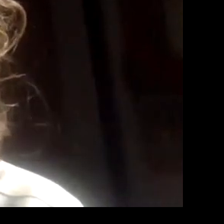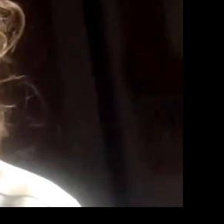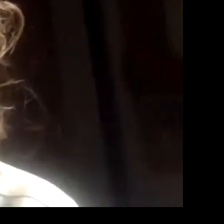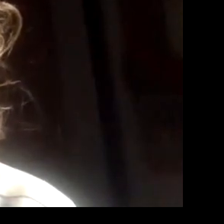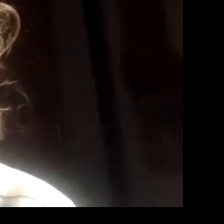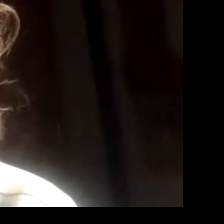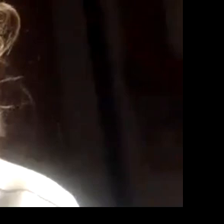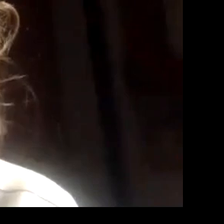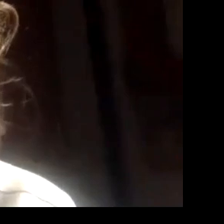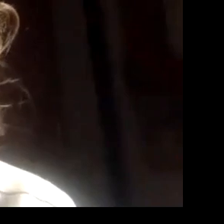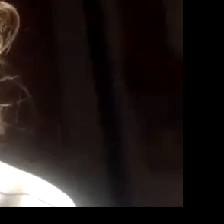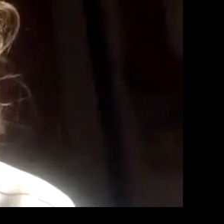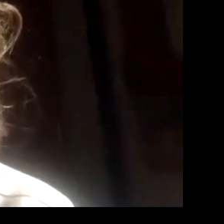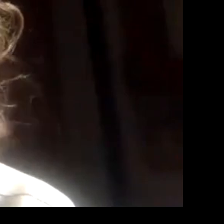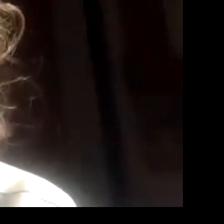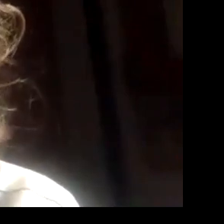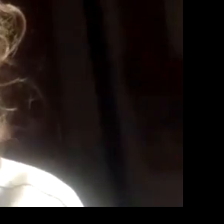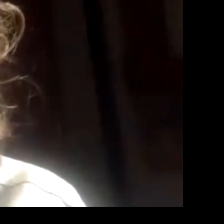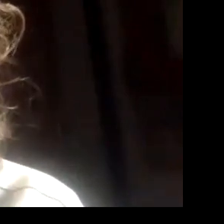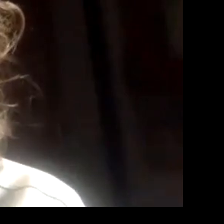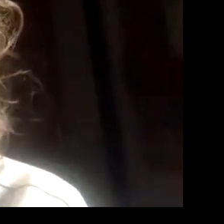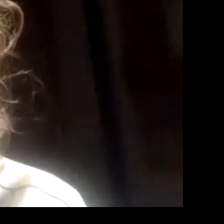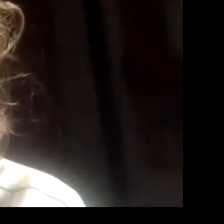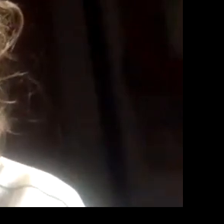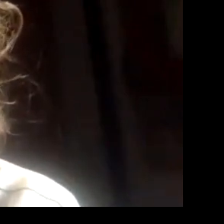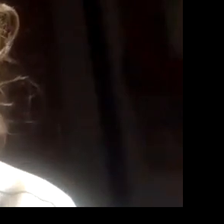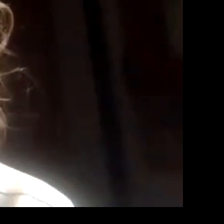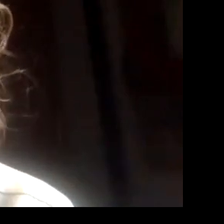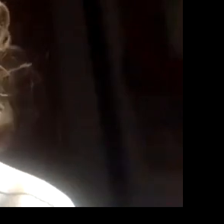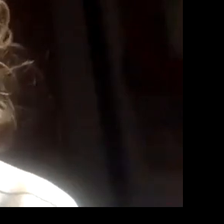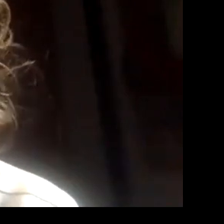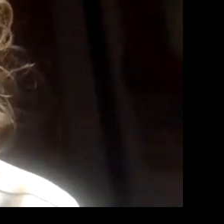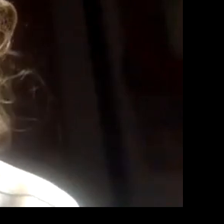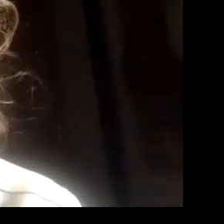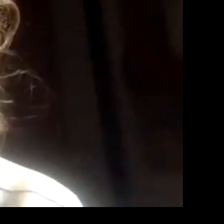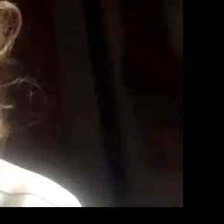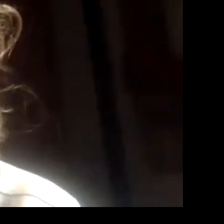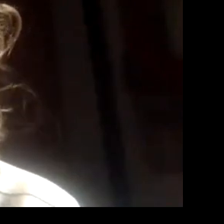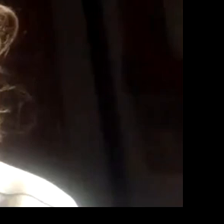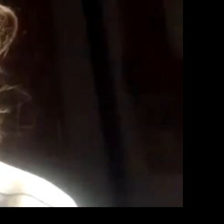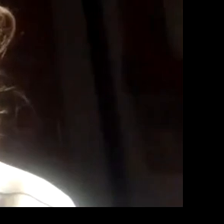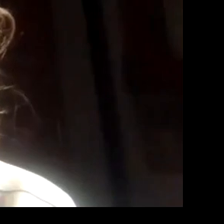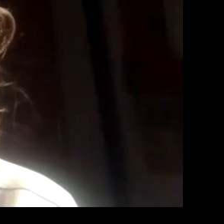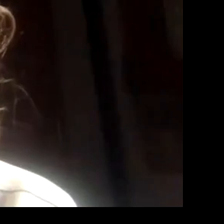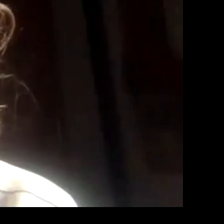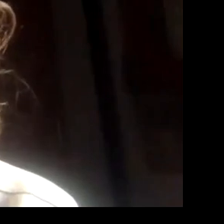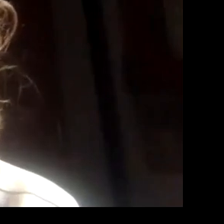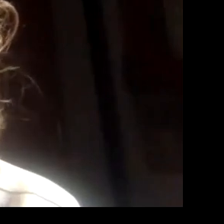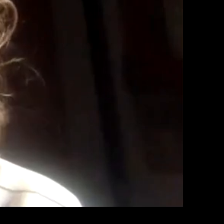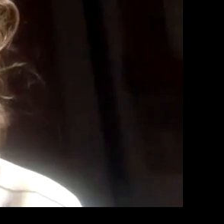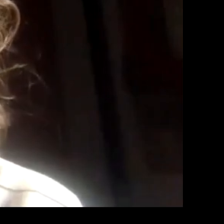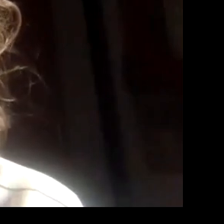Moleculares de la Célula en esta misma facultad, y presidenta de la Academia Chilena de Ciencias, al